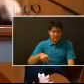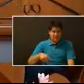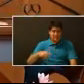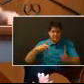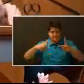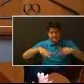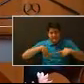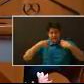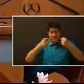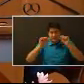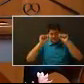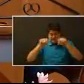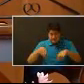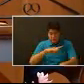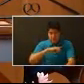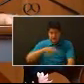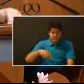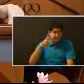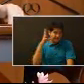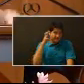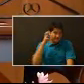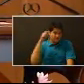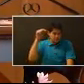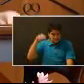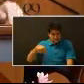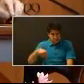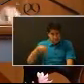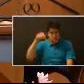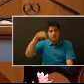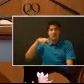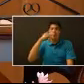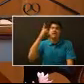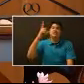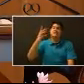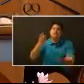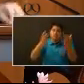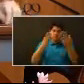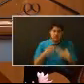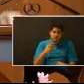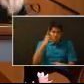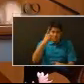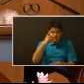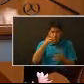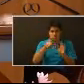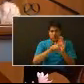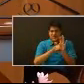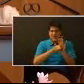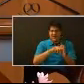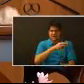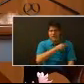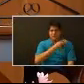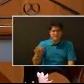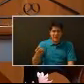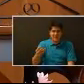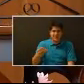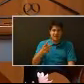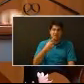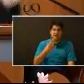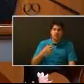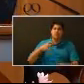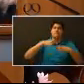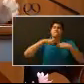estar escuchando esto, hoy el Señor ha dado la orden, ha dicho, proclamen,